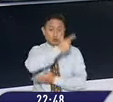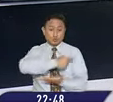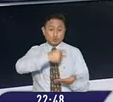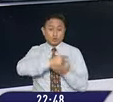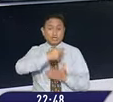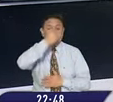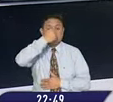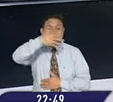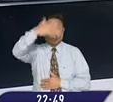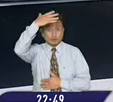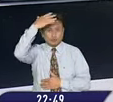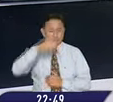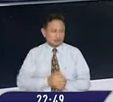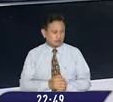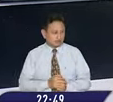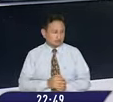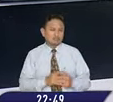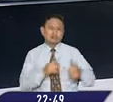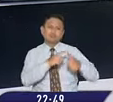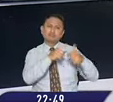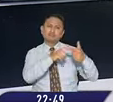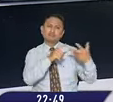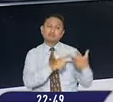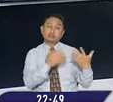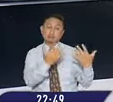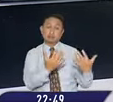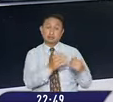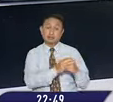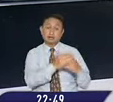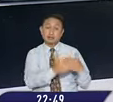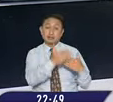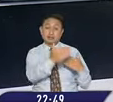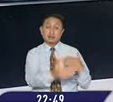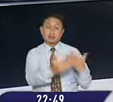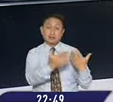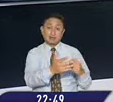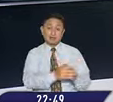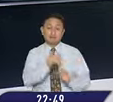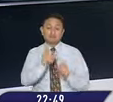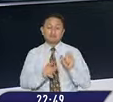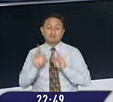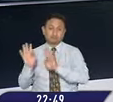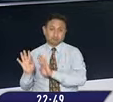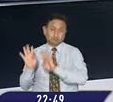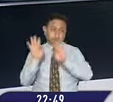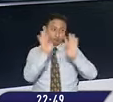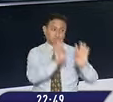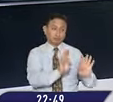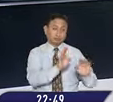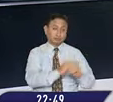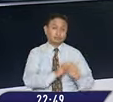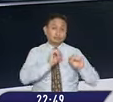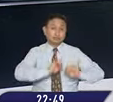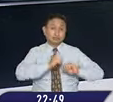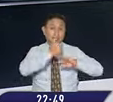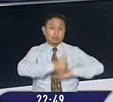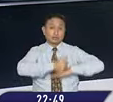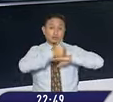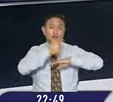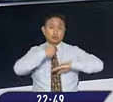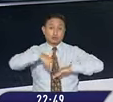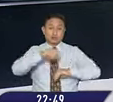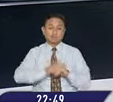y Santo Domingo de los Áchilas deberán esperar unos días más la llegada de los censistas hasta que las autoridades